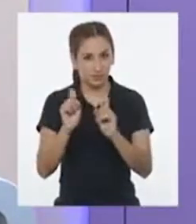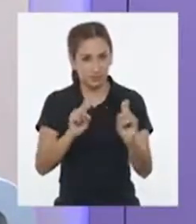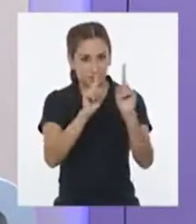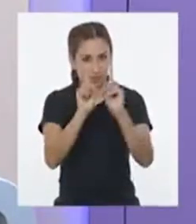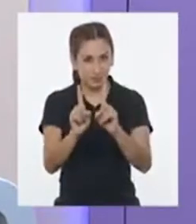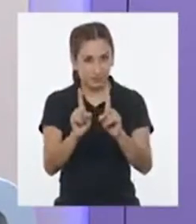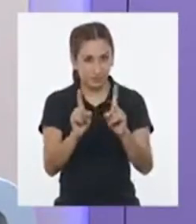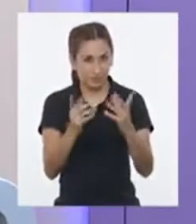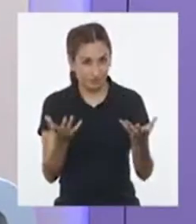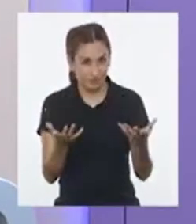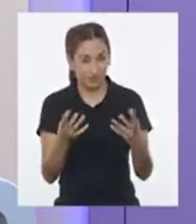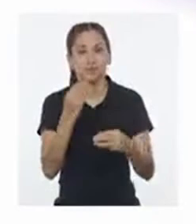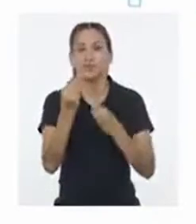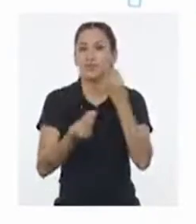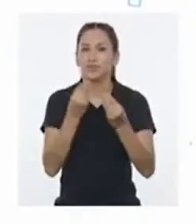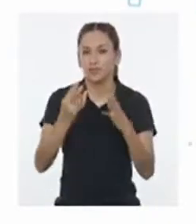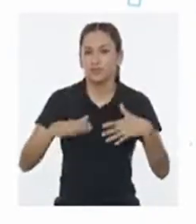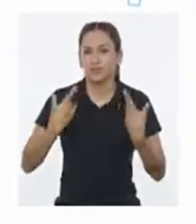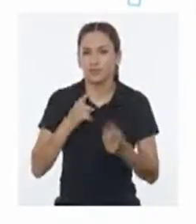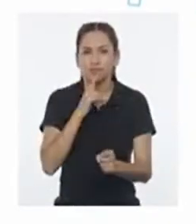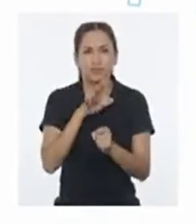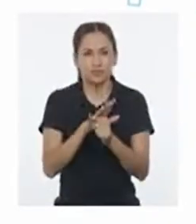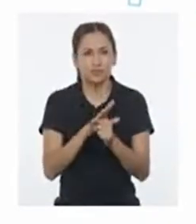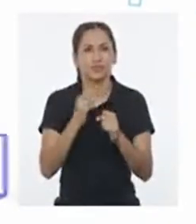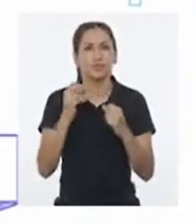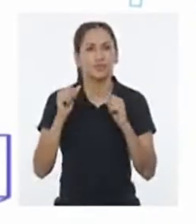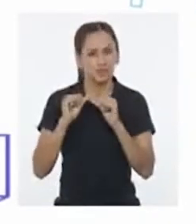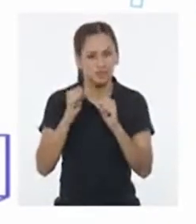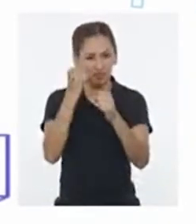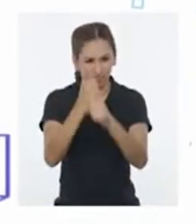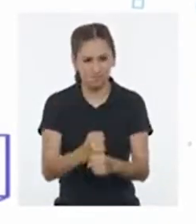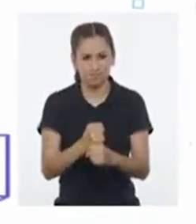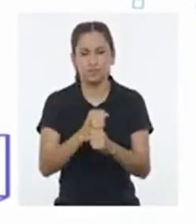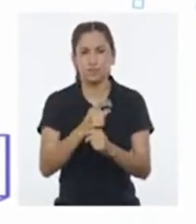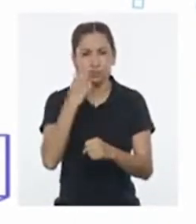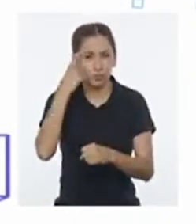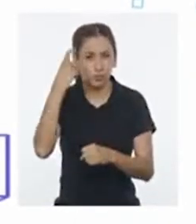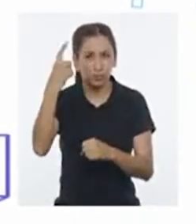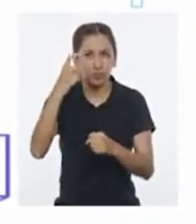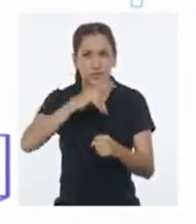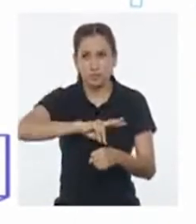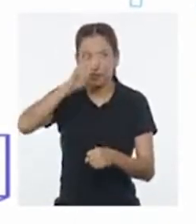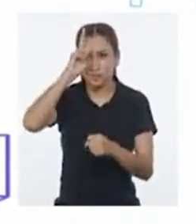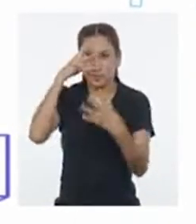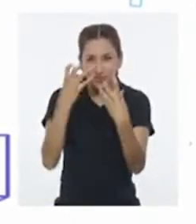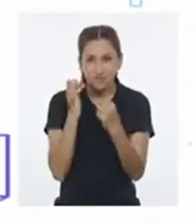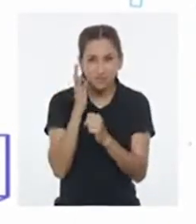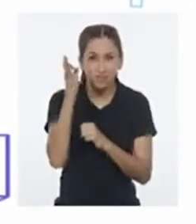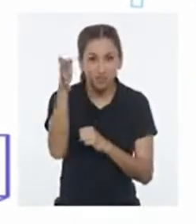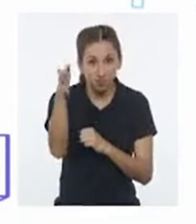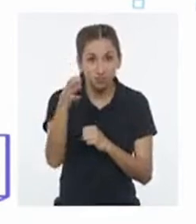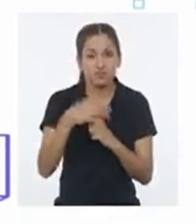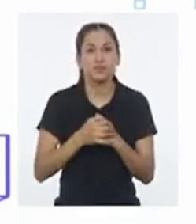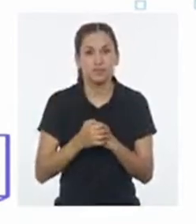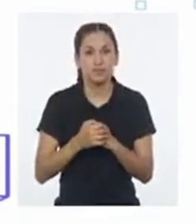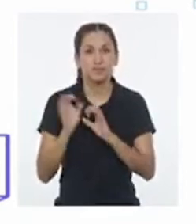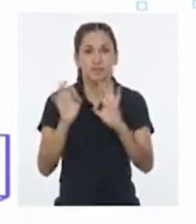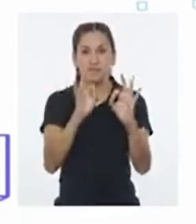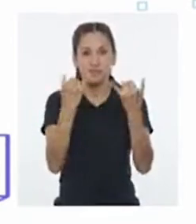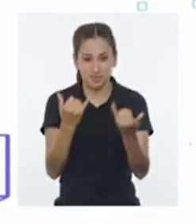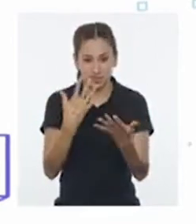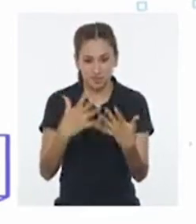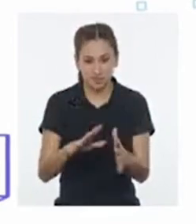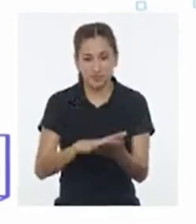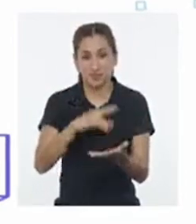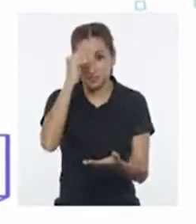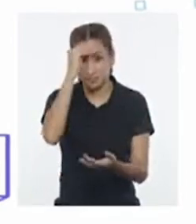¿Recuerdas nuestra incógnita, Tocino? ¿Cómo podemos comprometernos para consolidar nuestros sueños del Perú que anhelamos? Y según